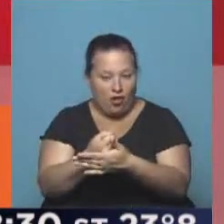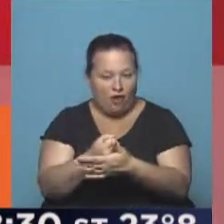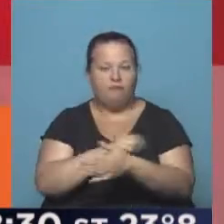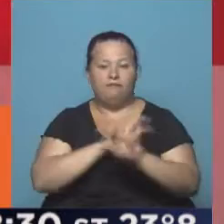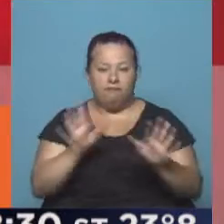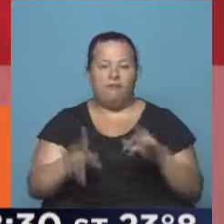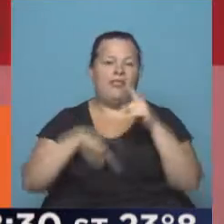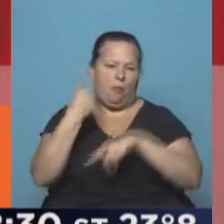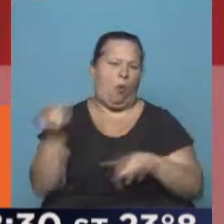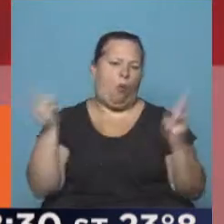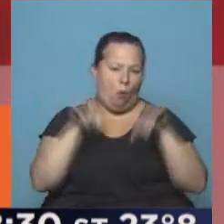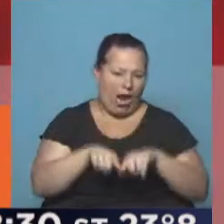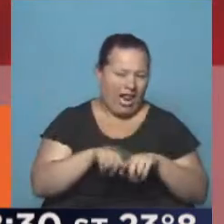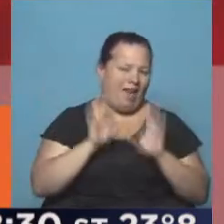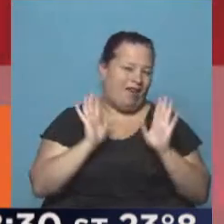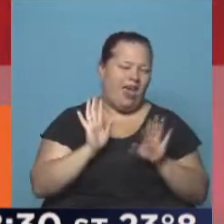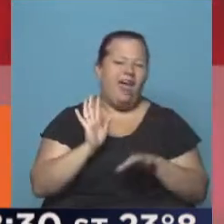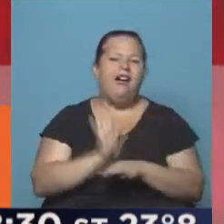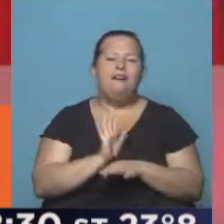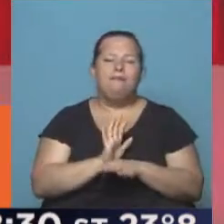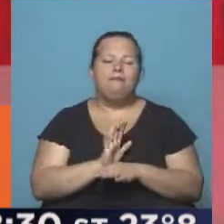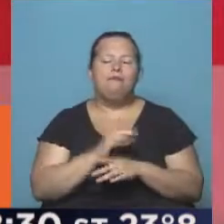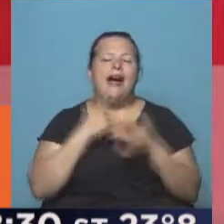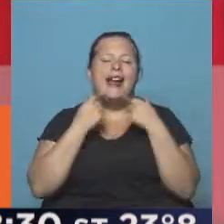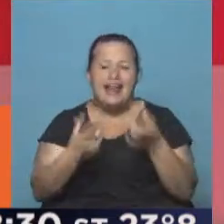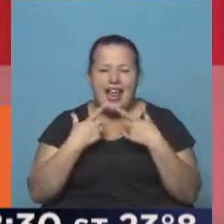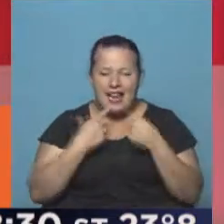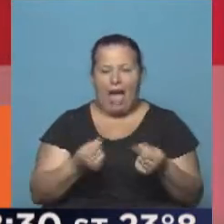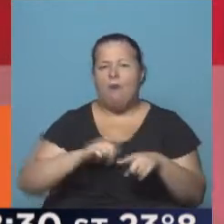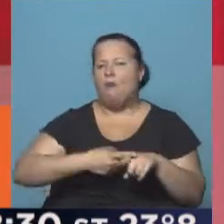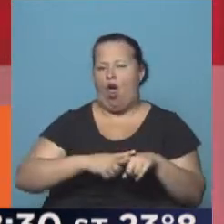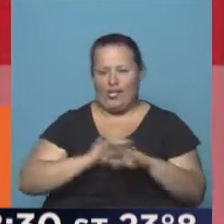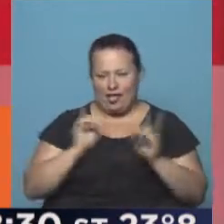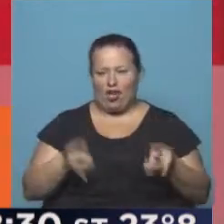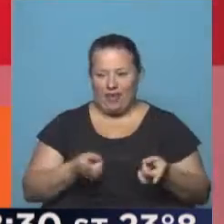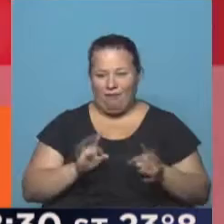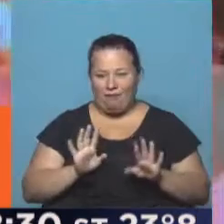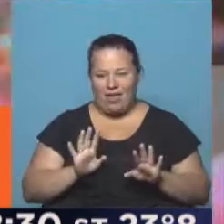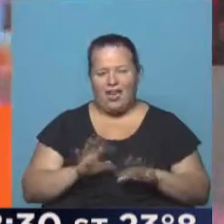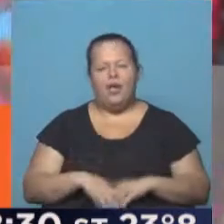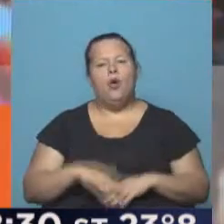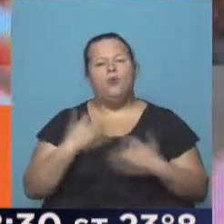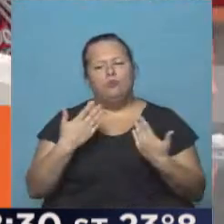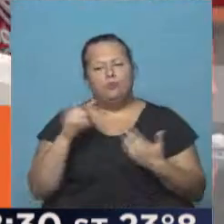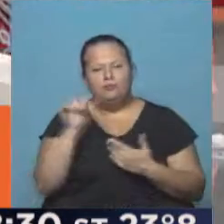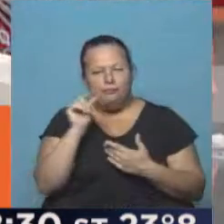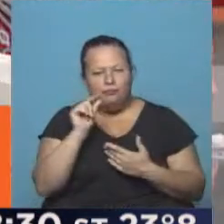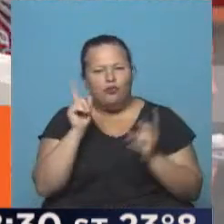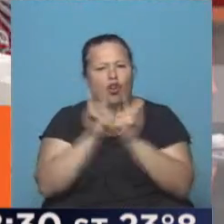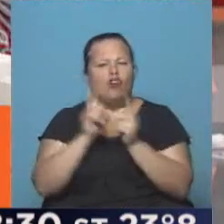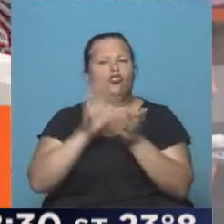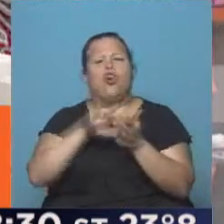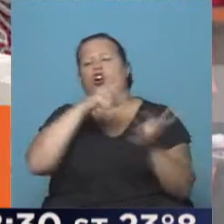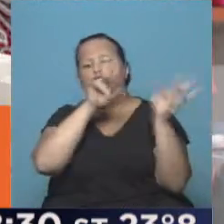suspendió. Entonces, digamos, los reclamos son políticos también, ¿no? Puedo hacer un mini de